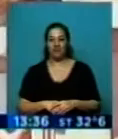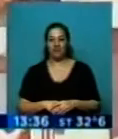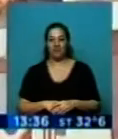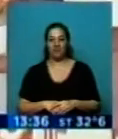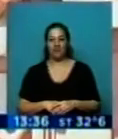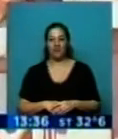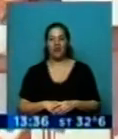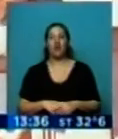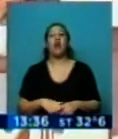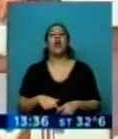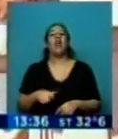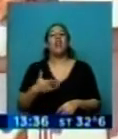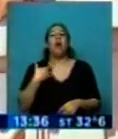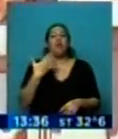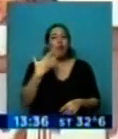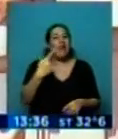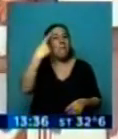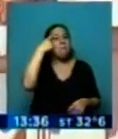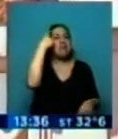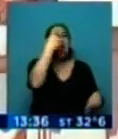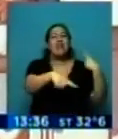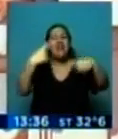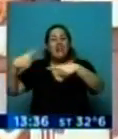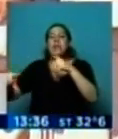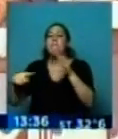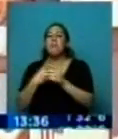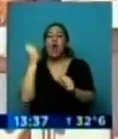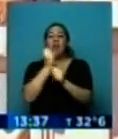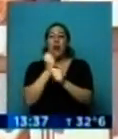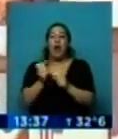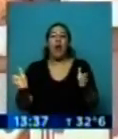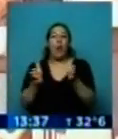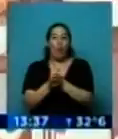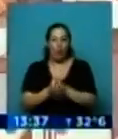Que podamos pensar diferente, pero trabajar juntos.